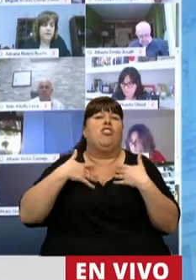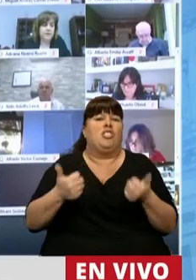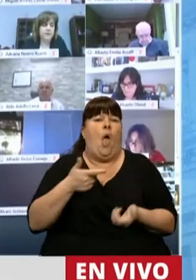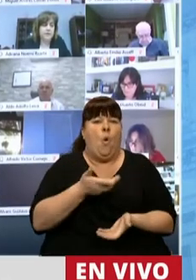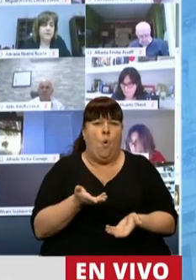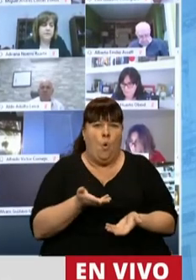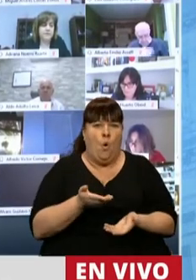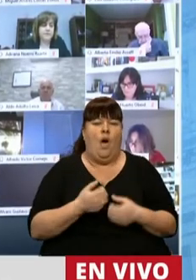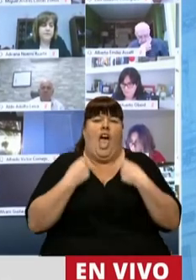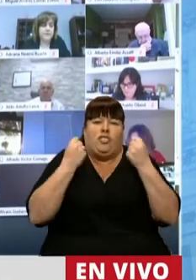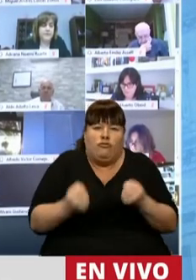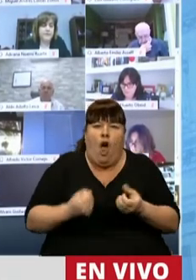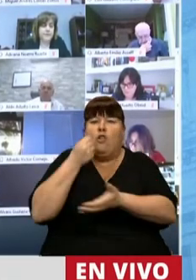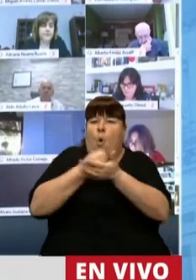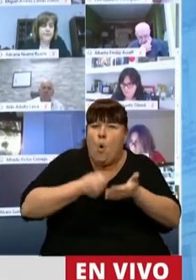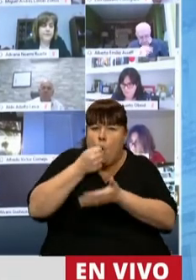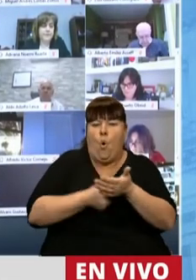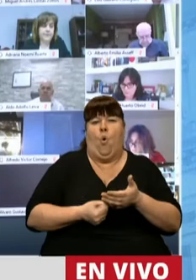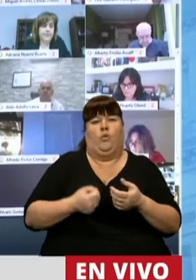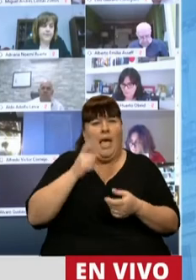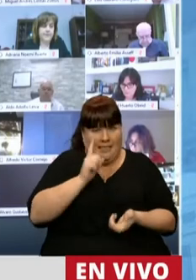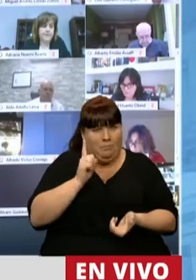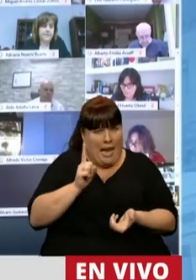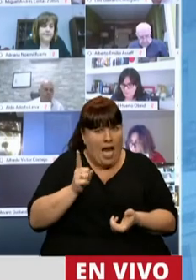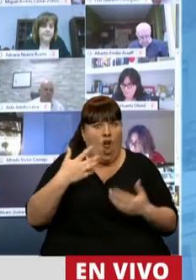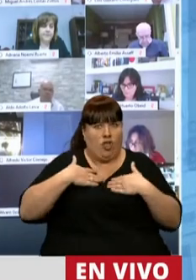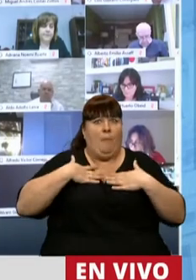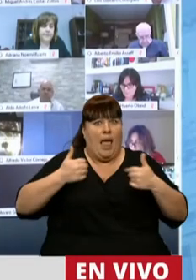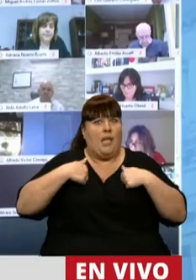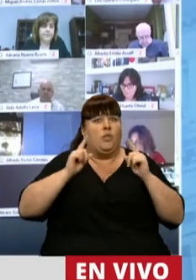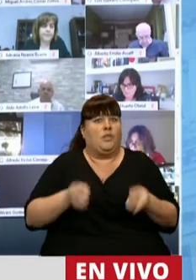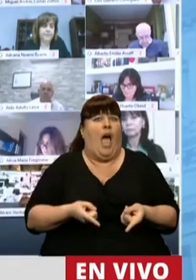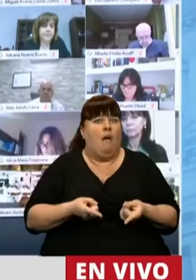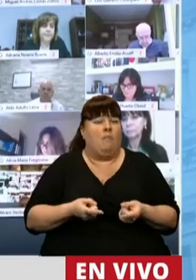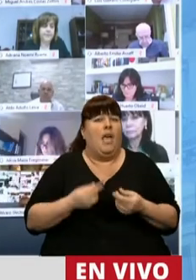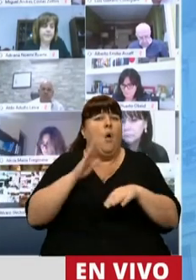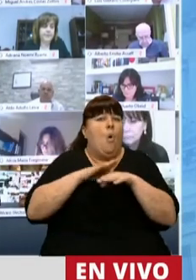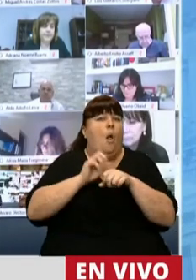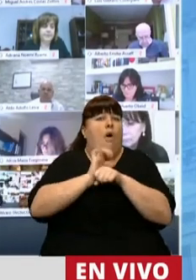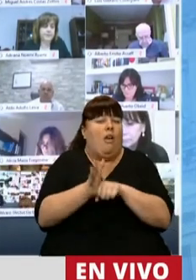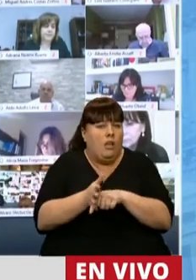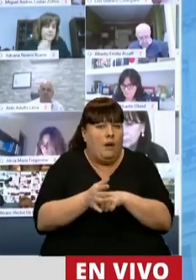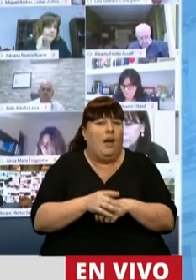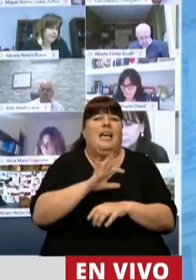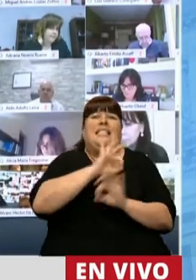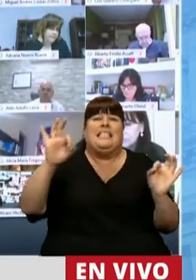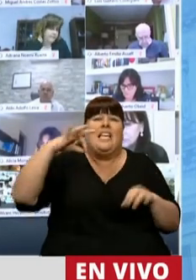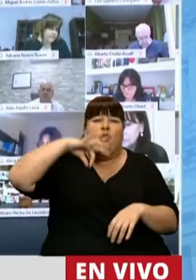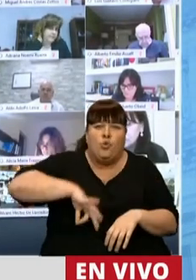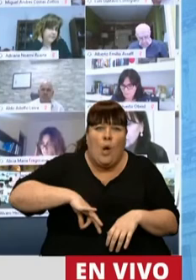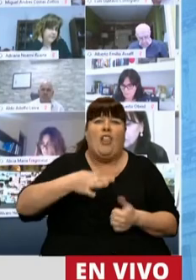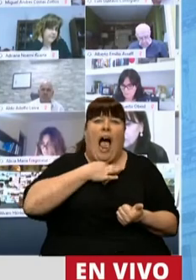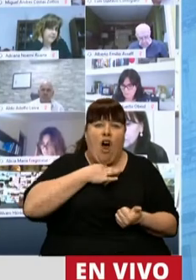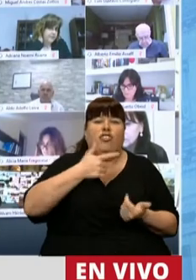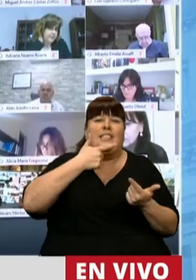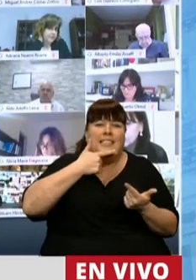salud, poniendo todo de sí, con todos los riesgos para su propia salud que conlleva la pandemia, sin haber cobrado los sueldos